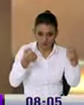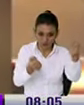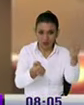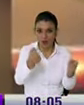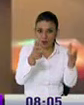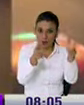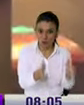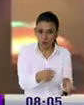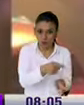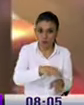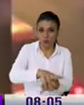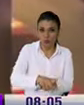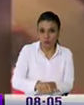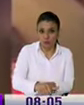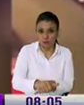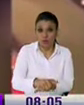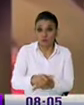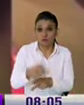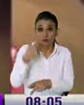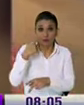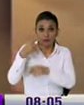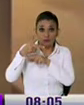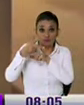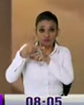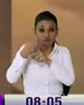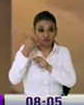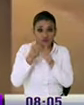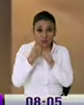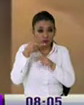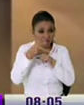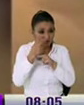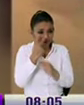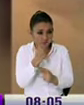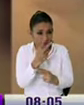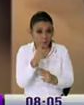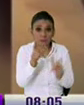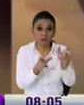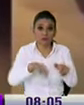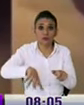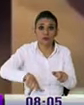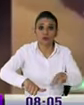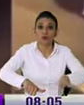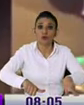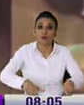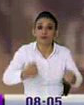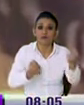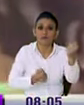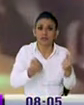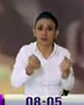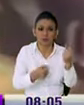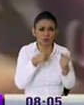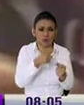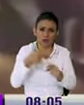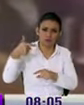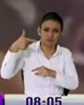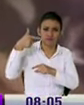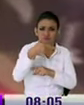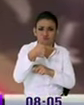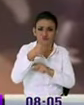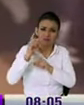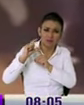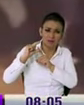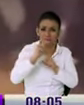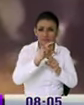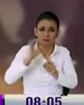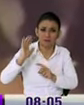el que un video aficionado mostró el accionar de sujetos que interceptaron a los ocupantes de un vehículo y con insultos y amenazas. Les robaron en plena